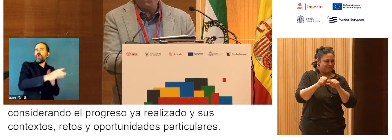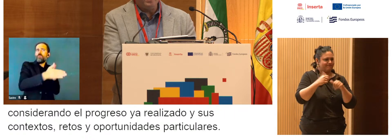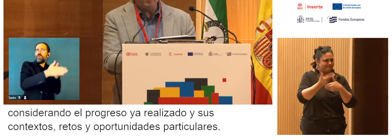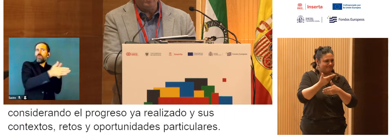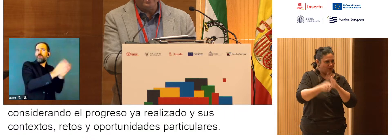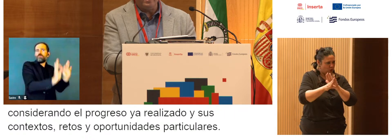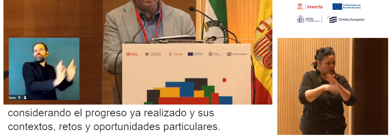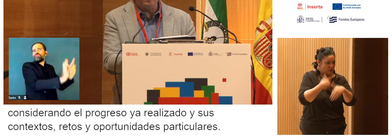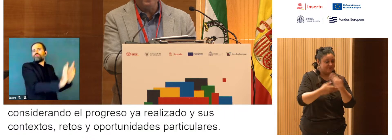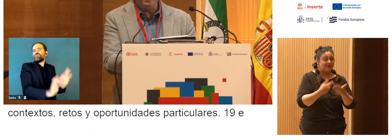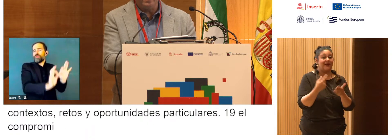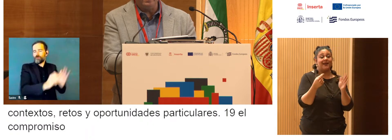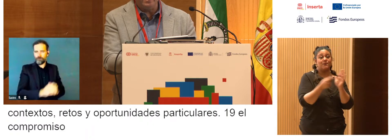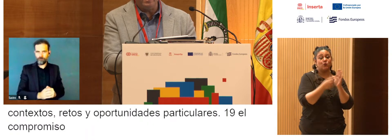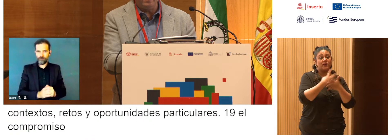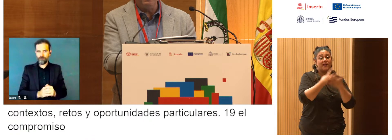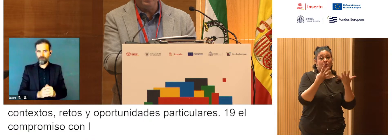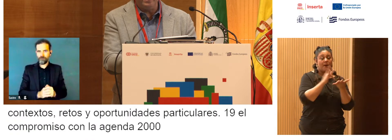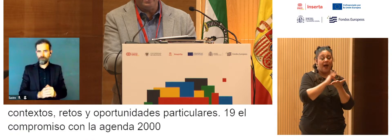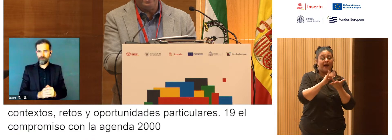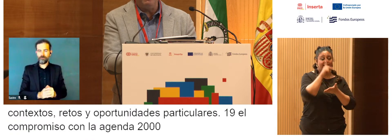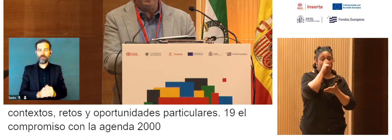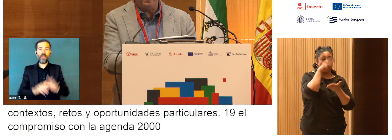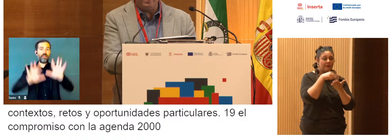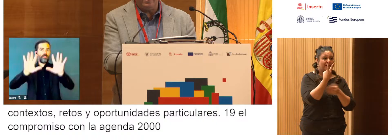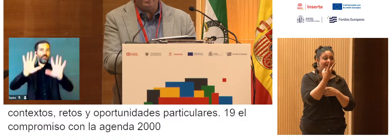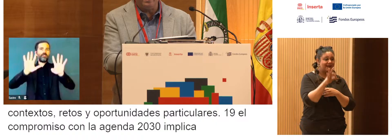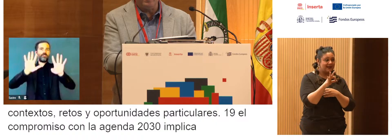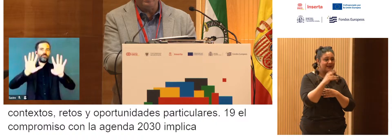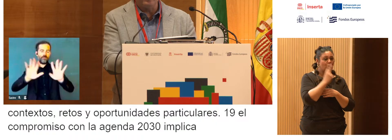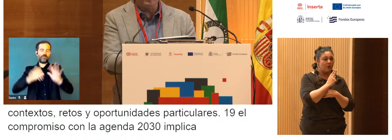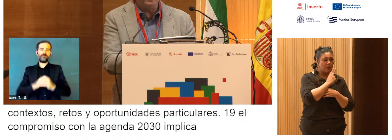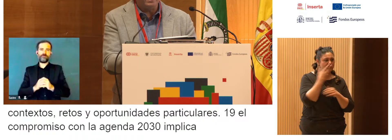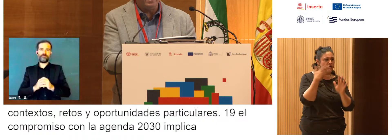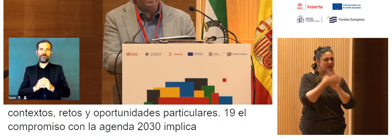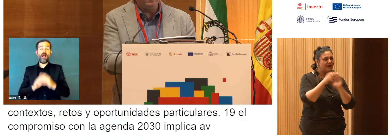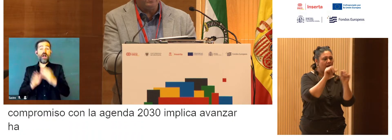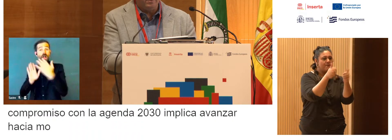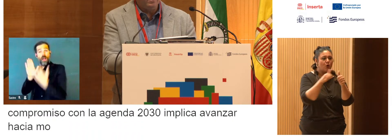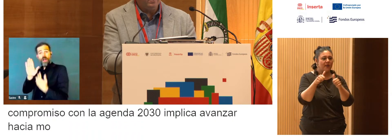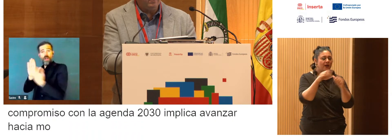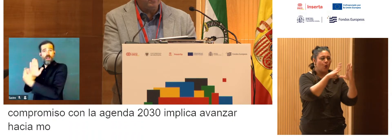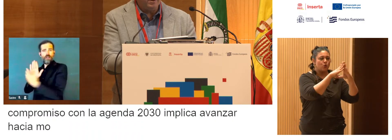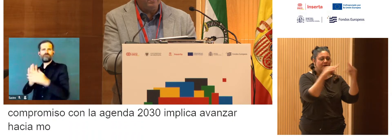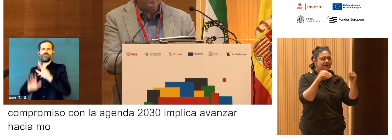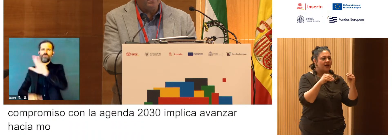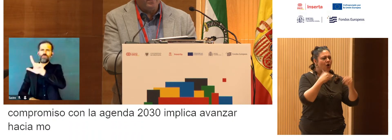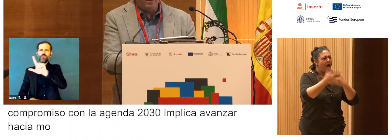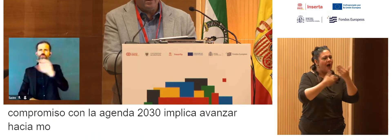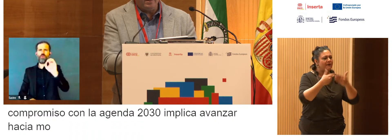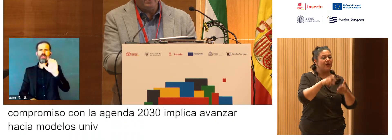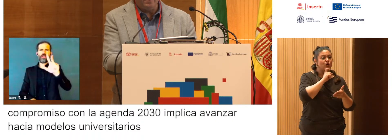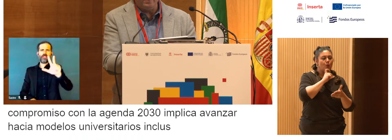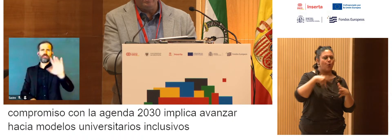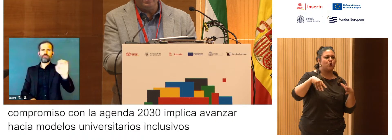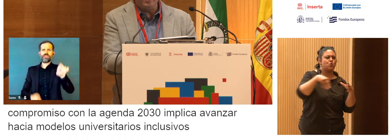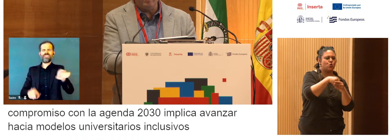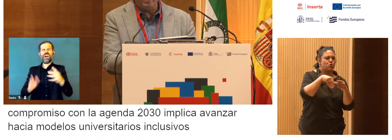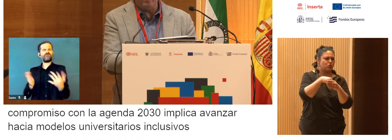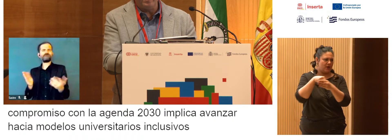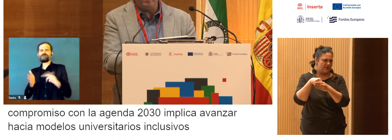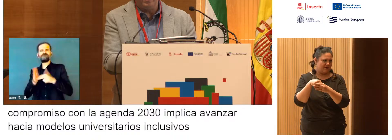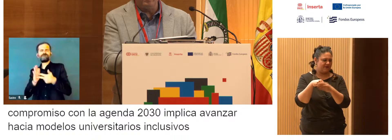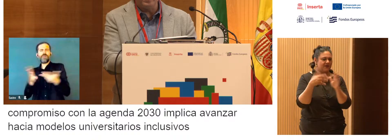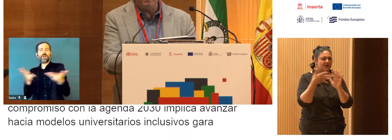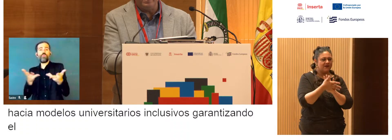El compromiso con la Agenda 2030 implica avanzar hacia modelos universitarios inclusivos, garantizando el derecho a